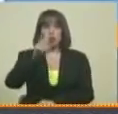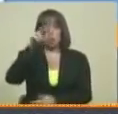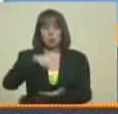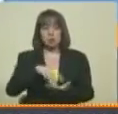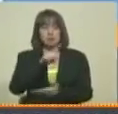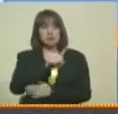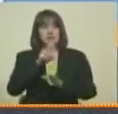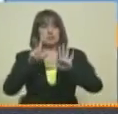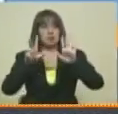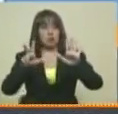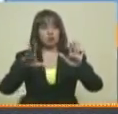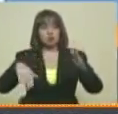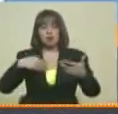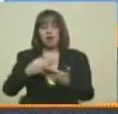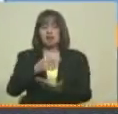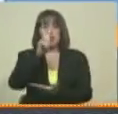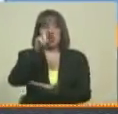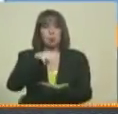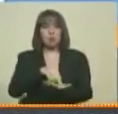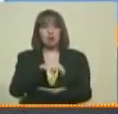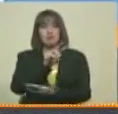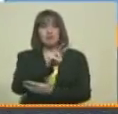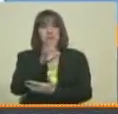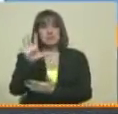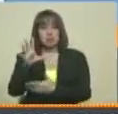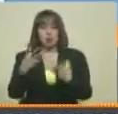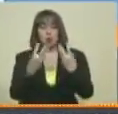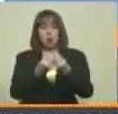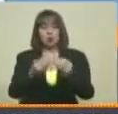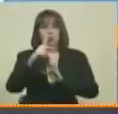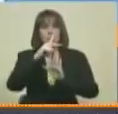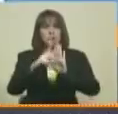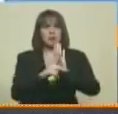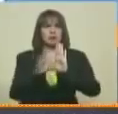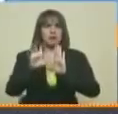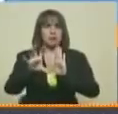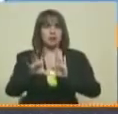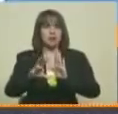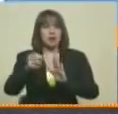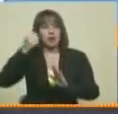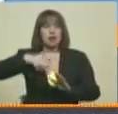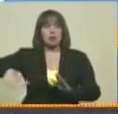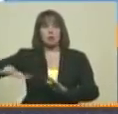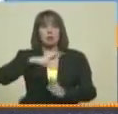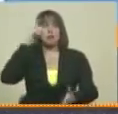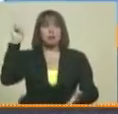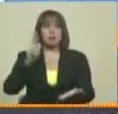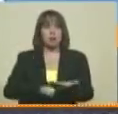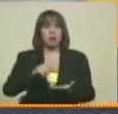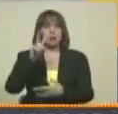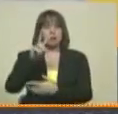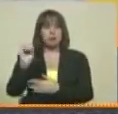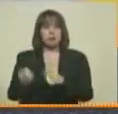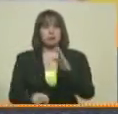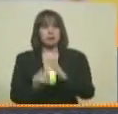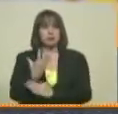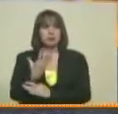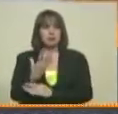2018 rumbo al 2025 en el Plan de la Patria que el pueblo ha aprobado el 20 de mayo pasado.